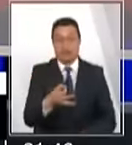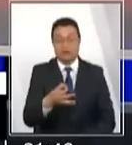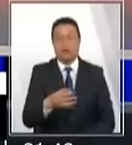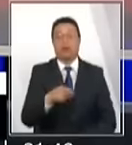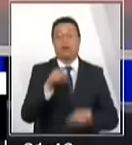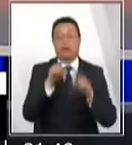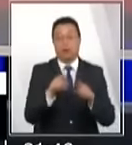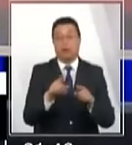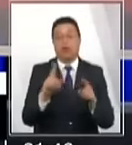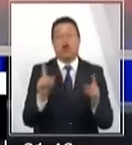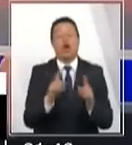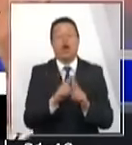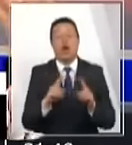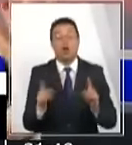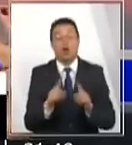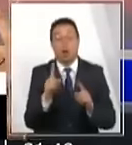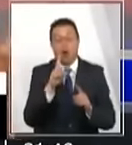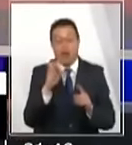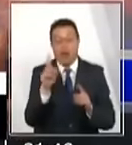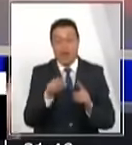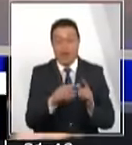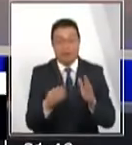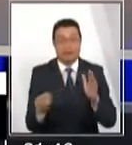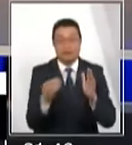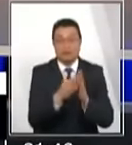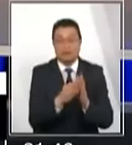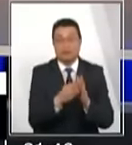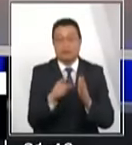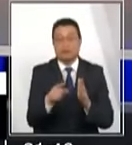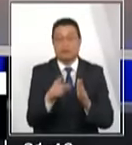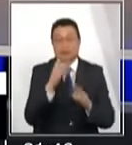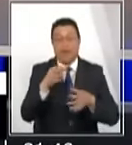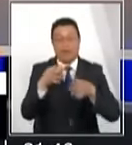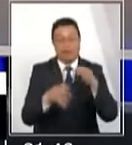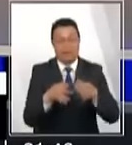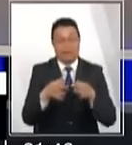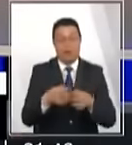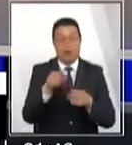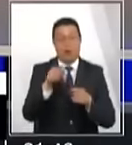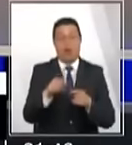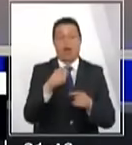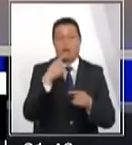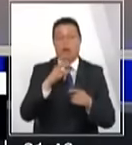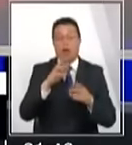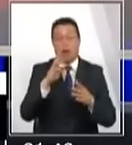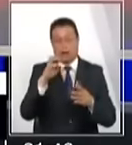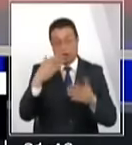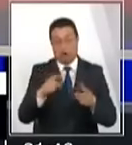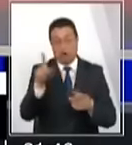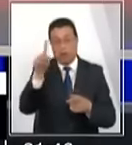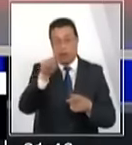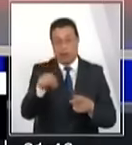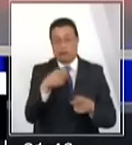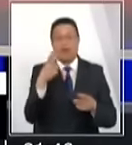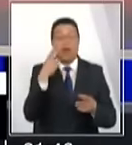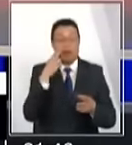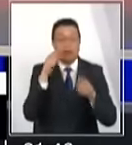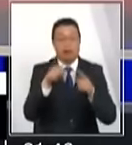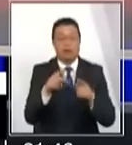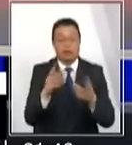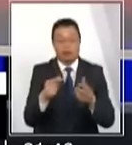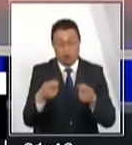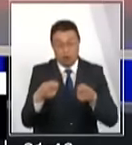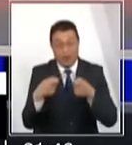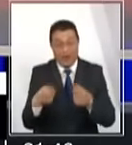no que no es parte de lo que des desde los tribunales han determinado que le da la razón al servicio impuesto interno en el sentido que estas costas